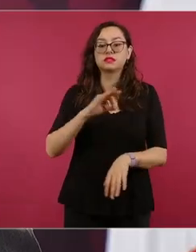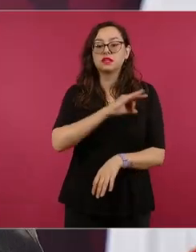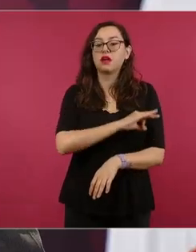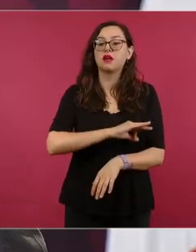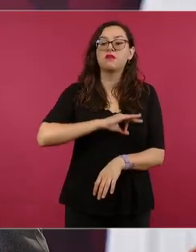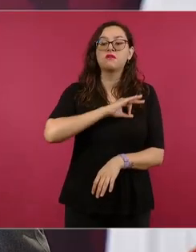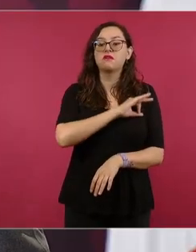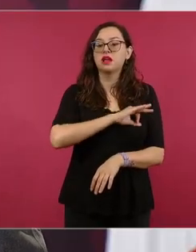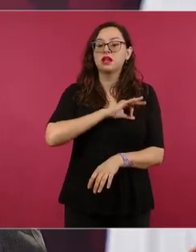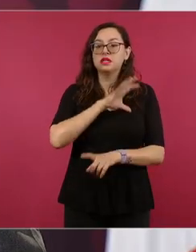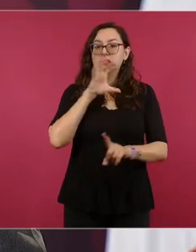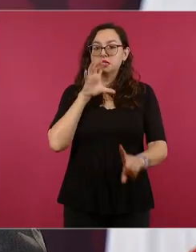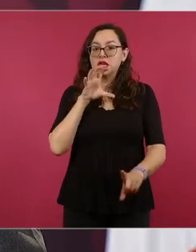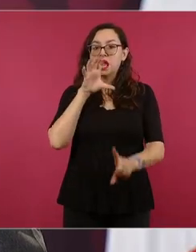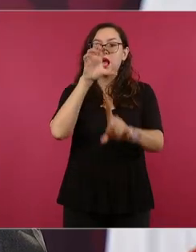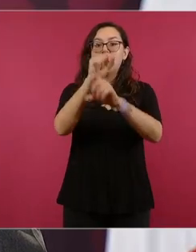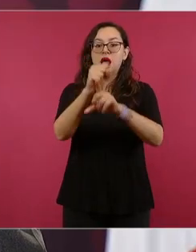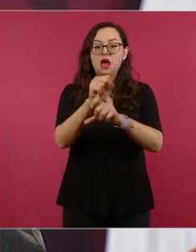es estar bien